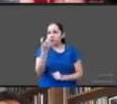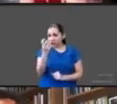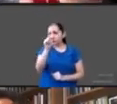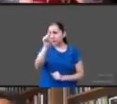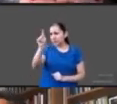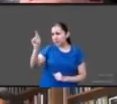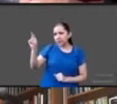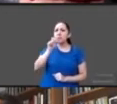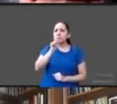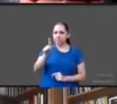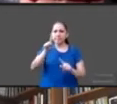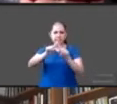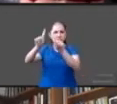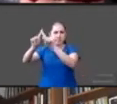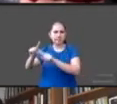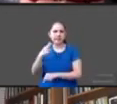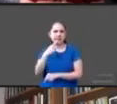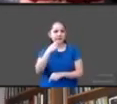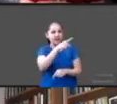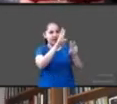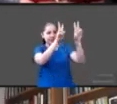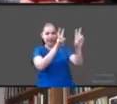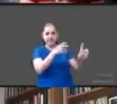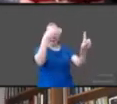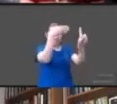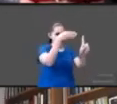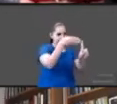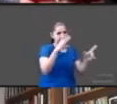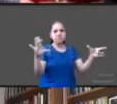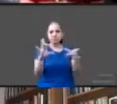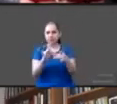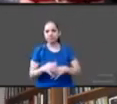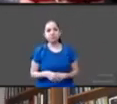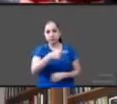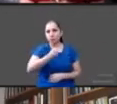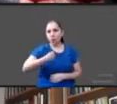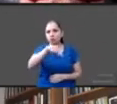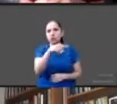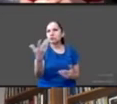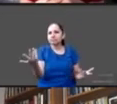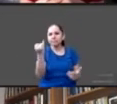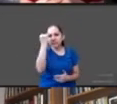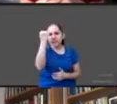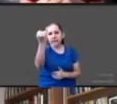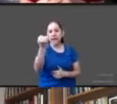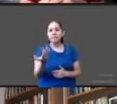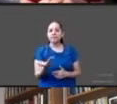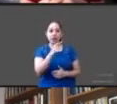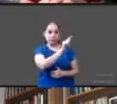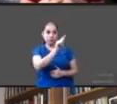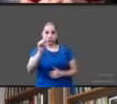trataron ahí. Lo que nos planteamos es ayudar a través de la escucha de estos